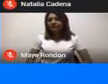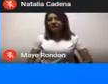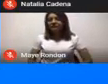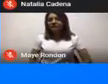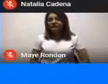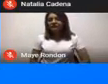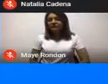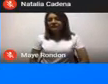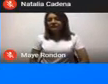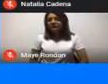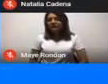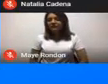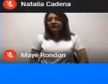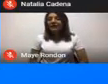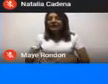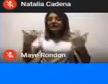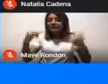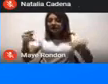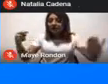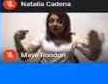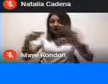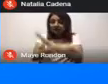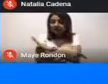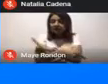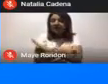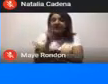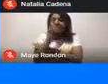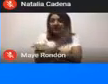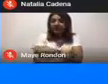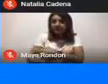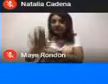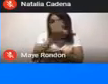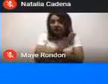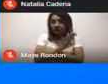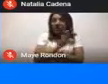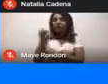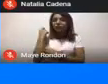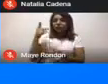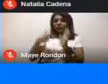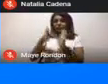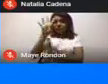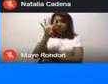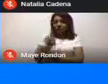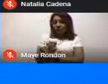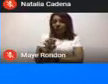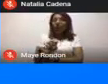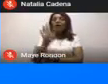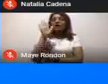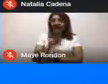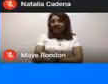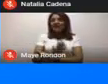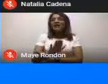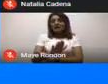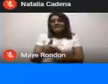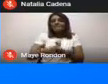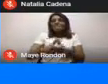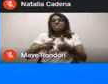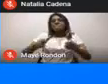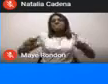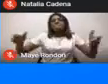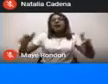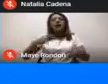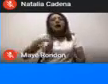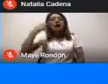Y ya entrándonos en materia nacional, si vemos en el 2019, incluso nuestro sector creció por encima de lo que